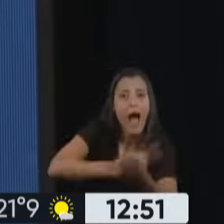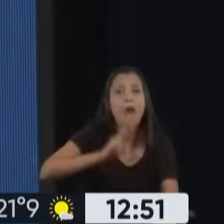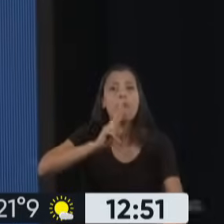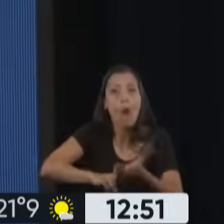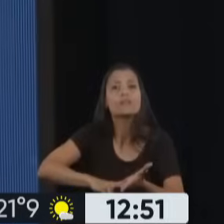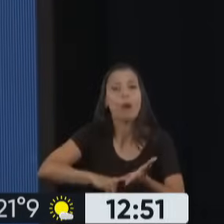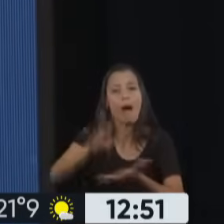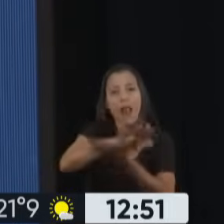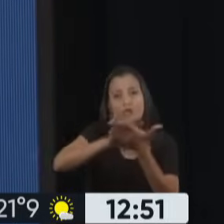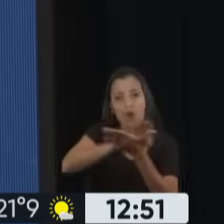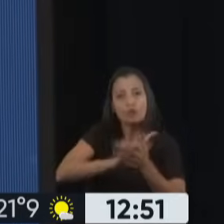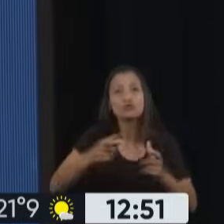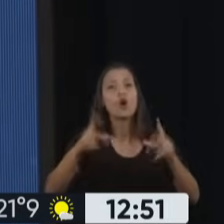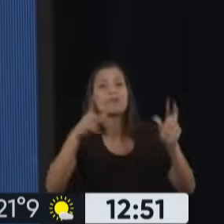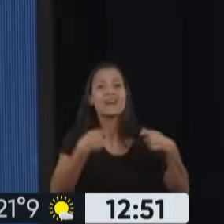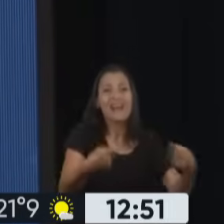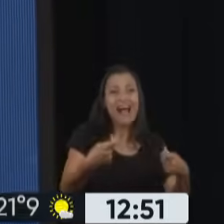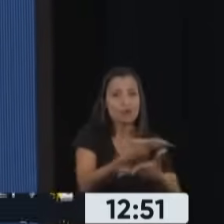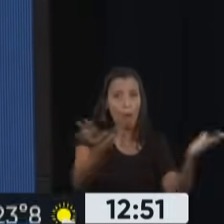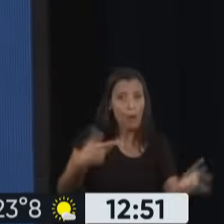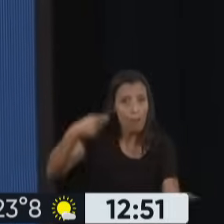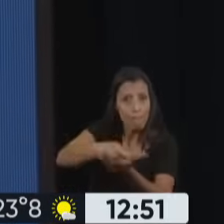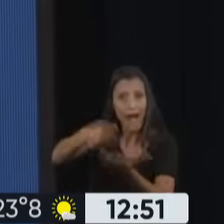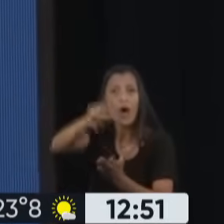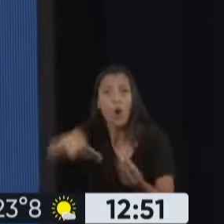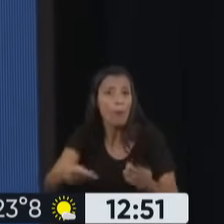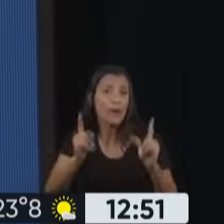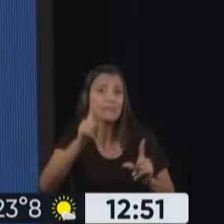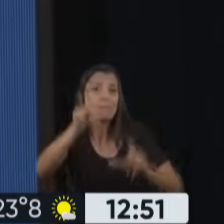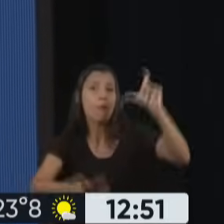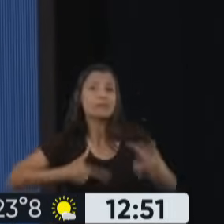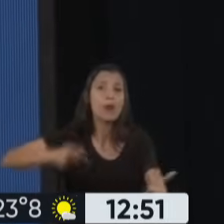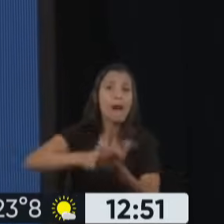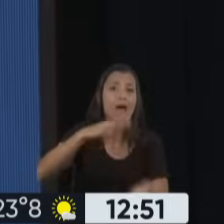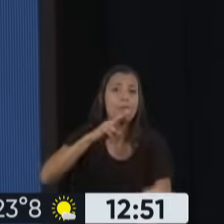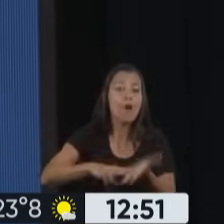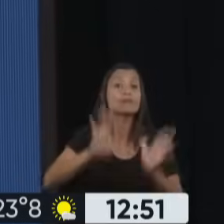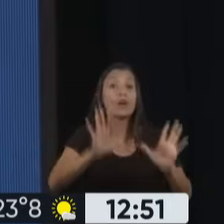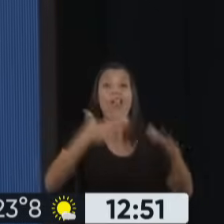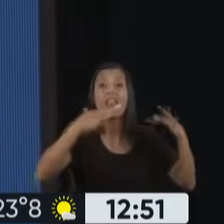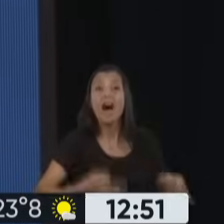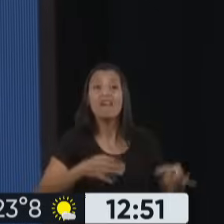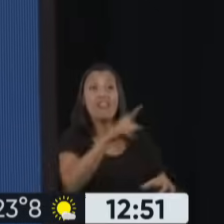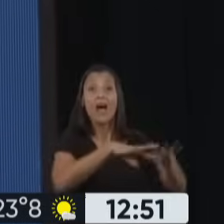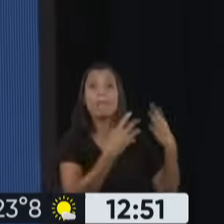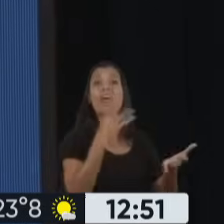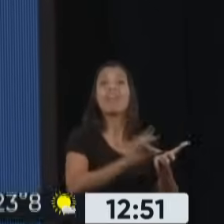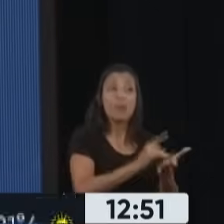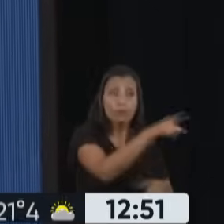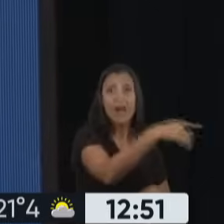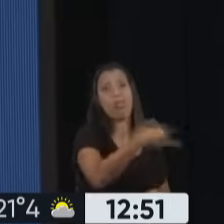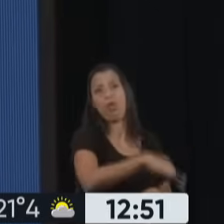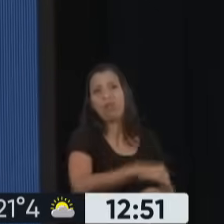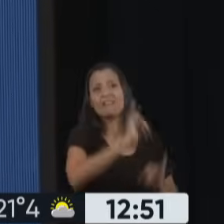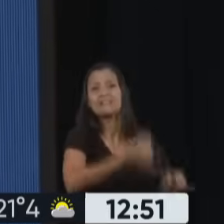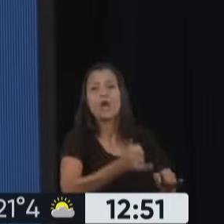financiar el gasto público. Es decir, es el lugar donde debería respirarse la